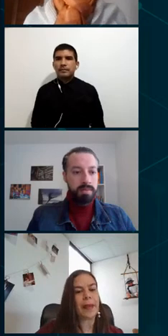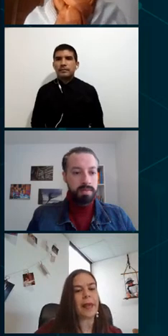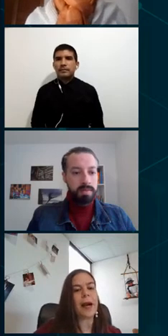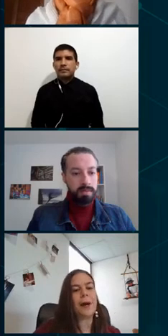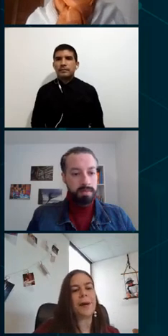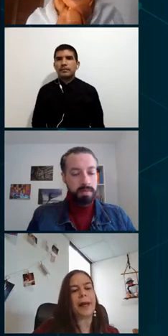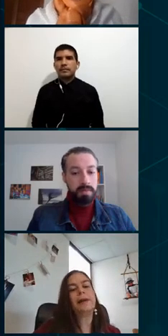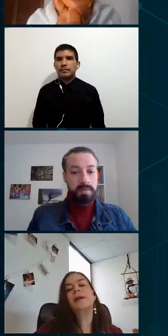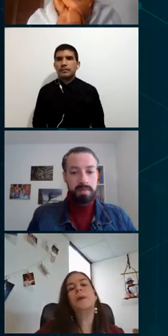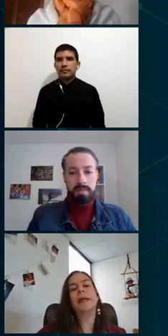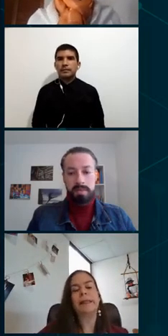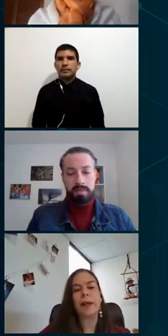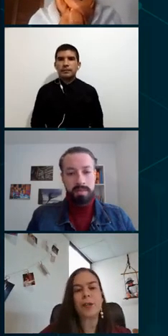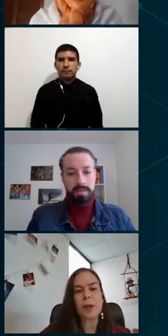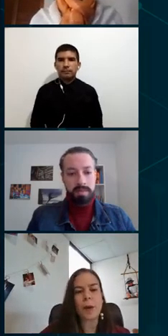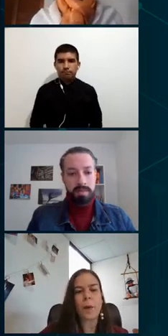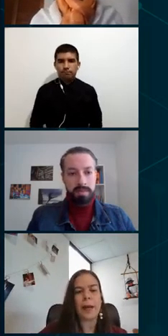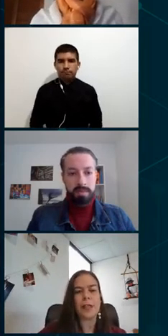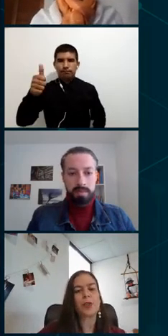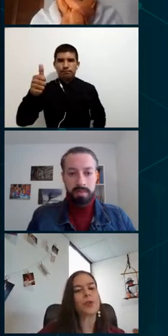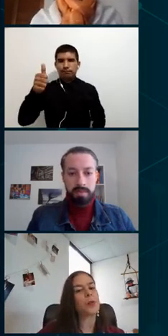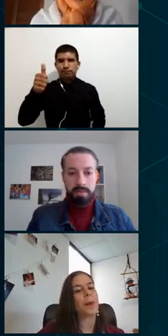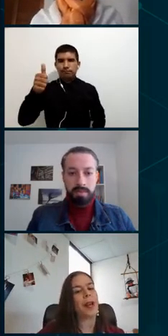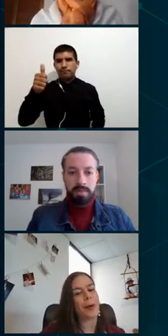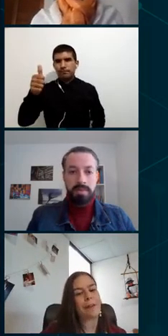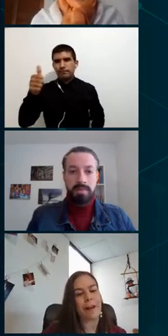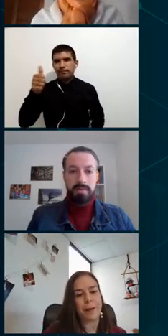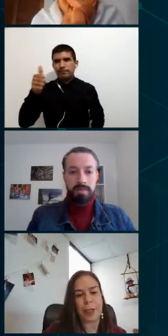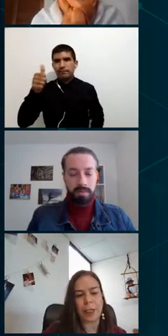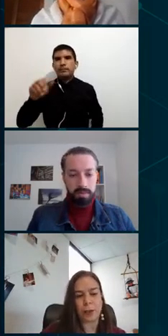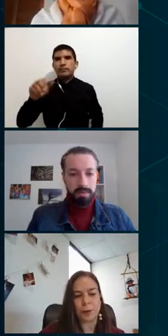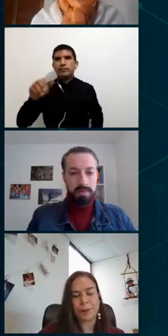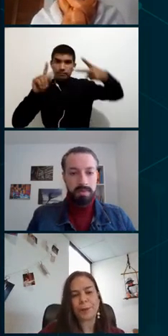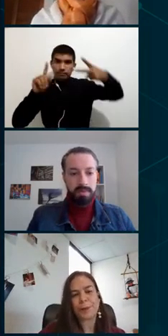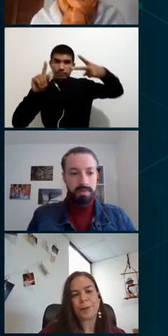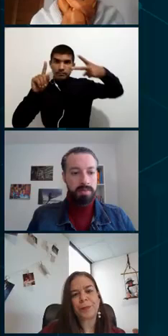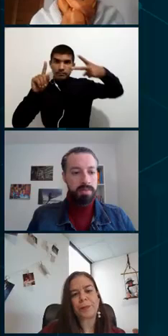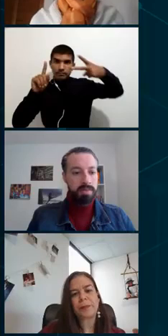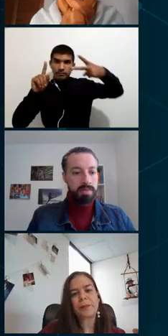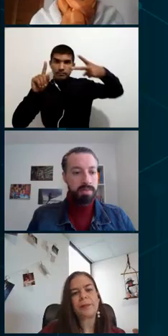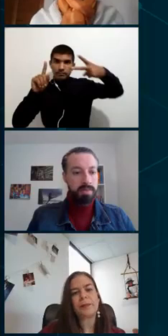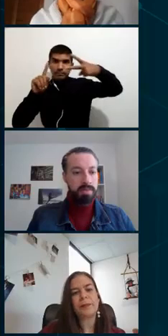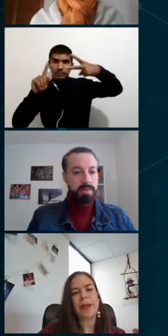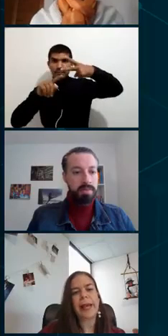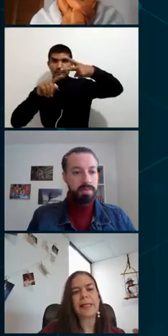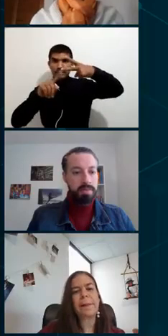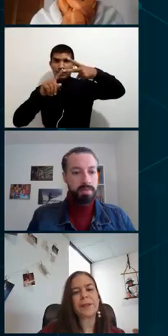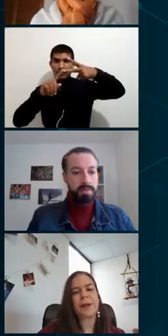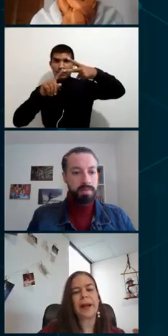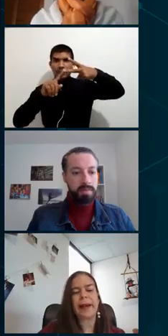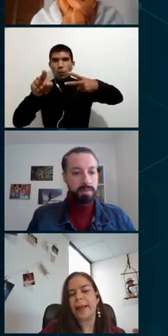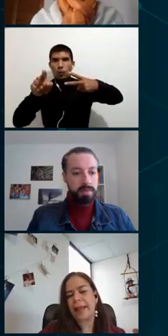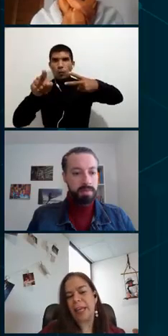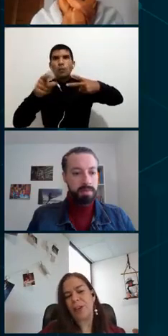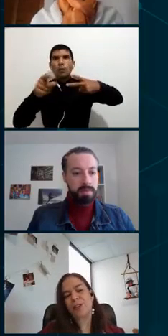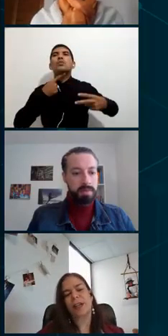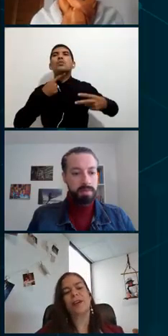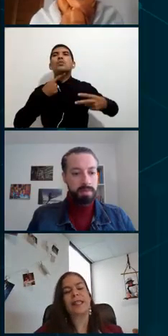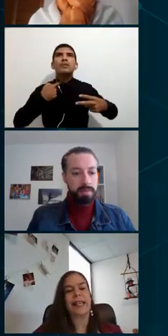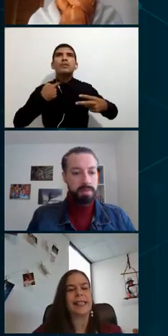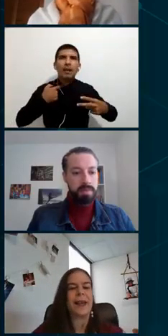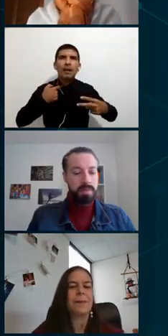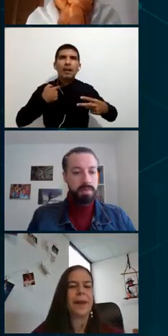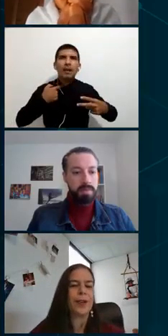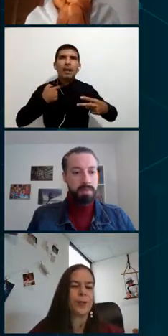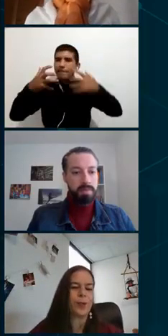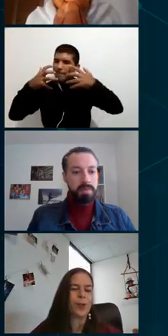Bueno, muy bien. Y ahora cuéntanos cuál es tu superhéroe favorito. Ese personaje de niños